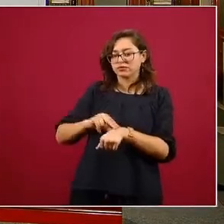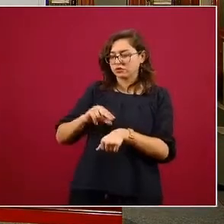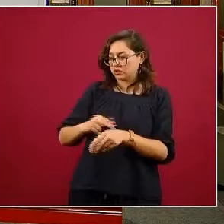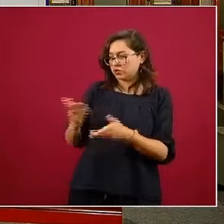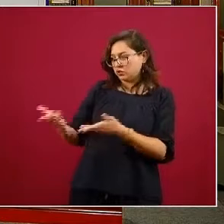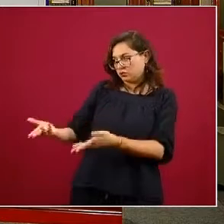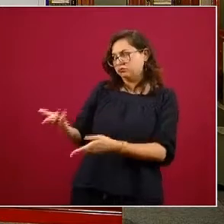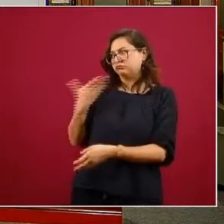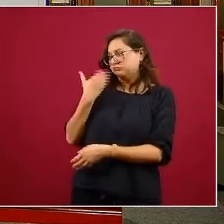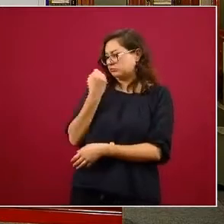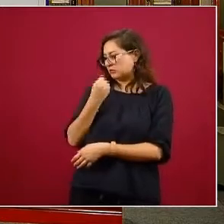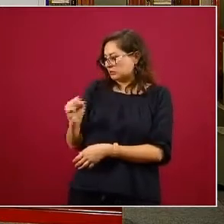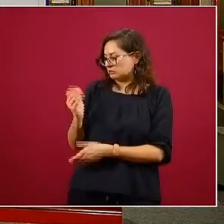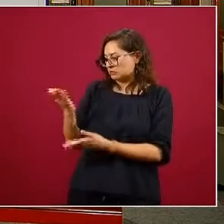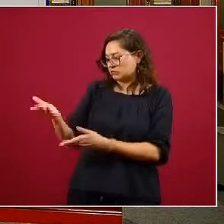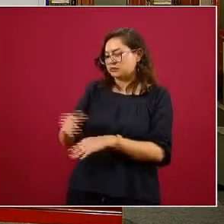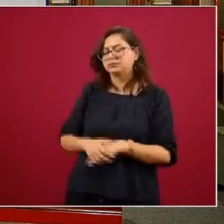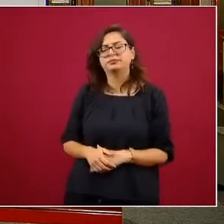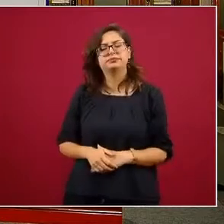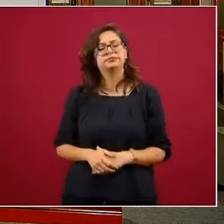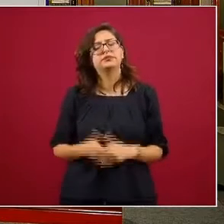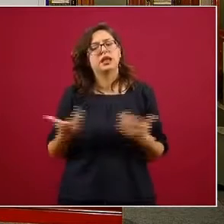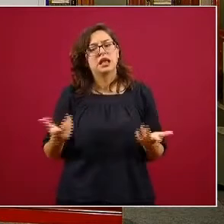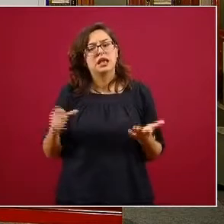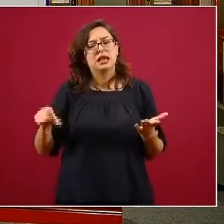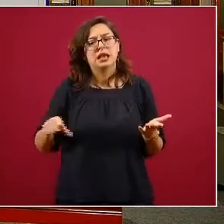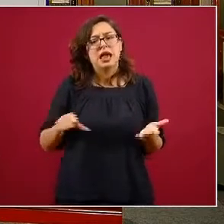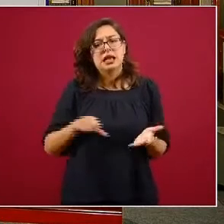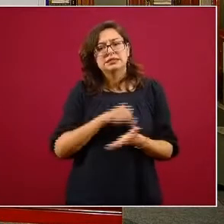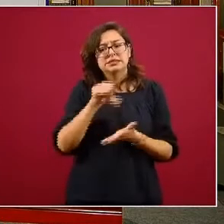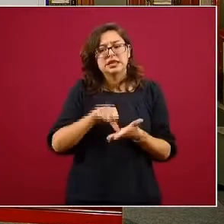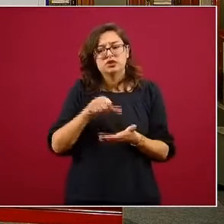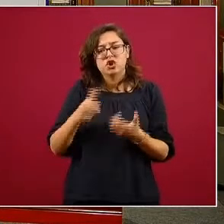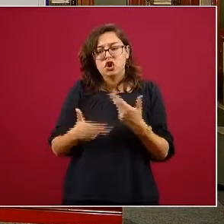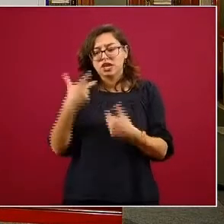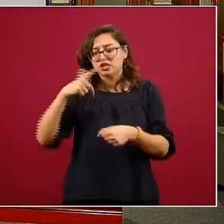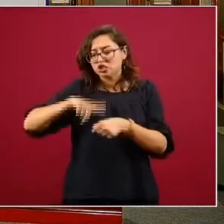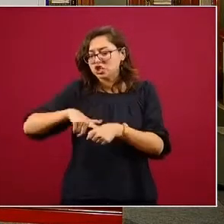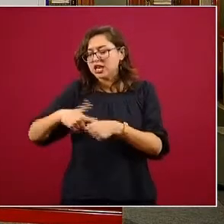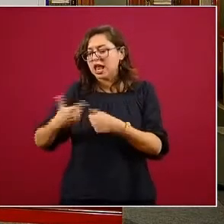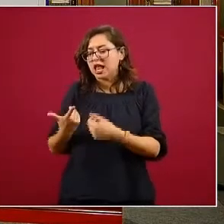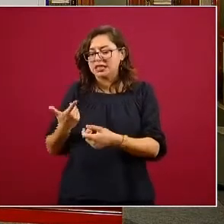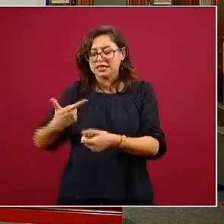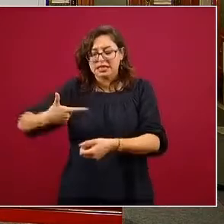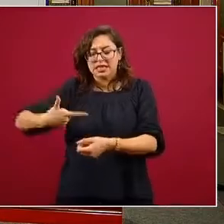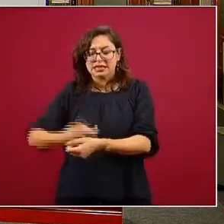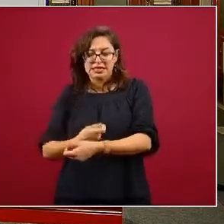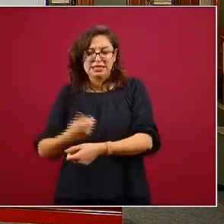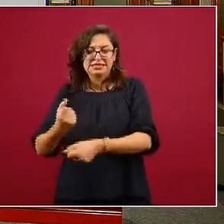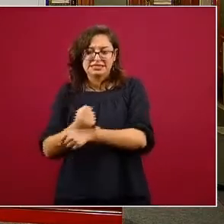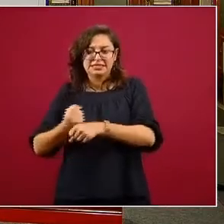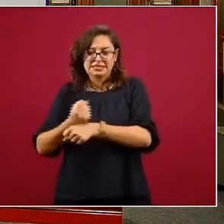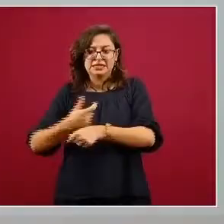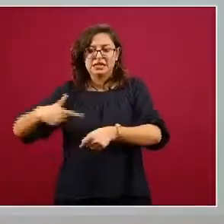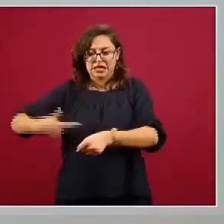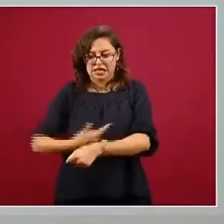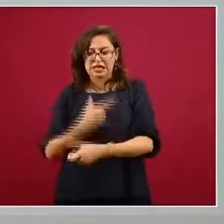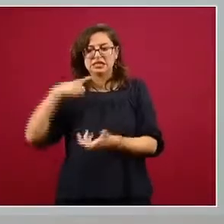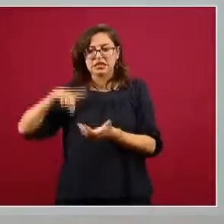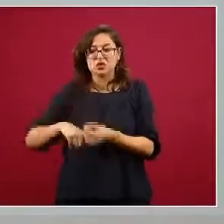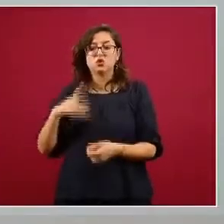las atribuciones del Centro Nacional de la Transfusión Sanguínea, también toca lo referente a las células madre o progenitoras de origen